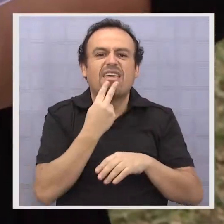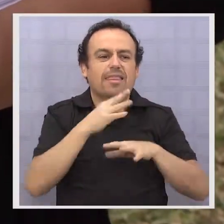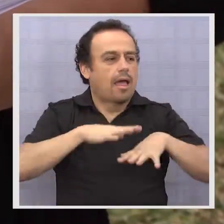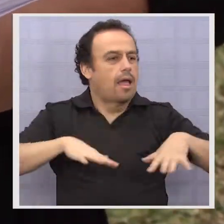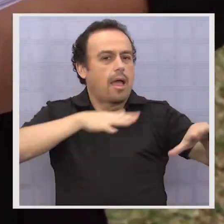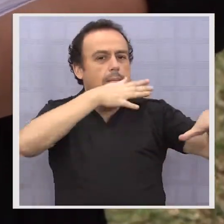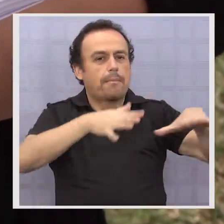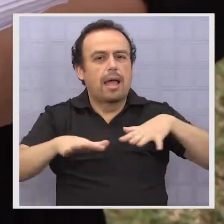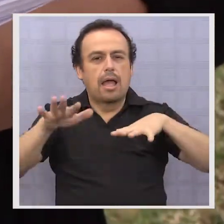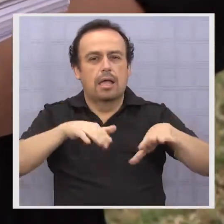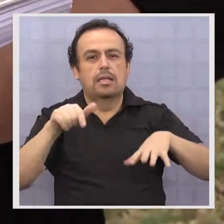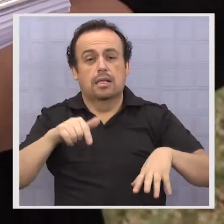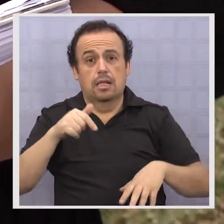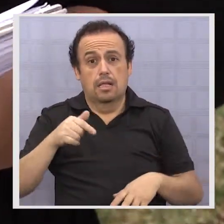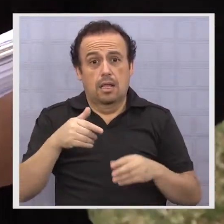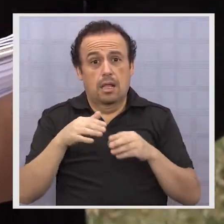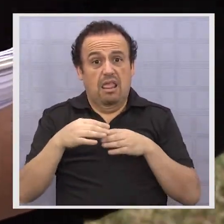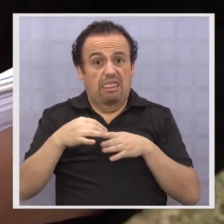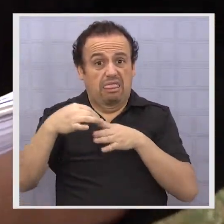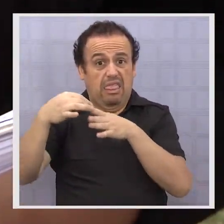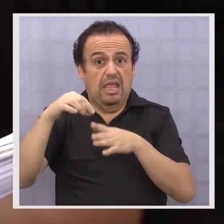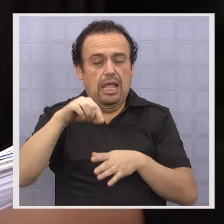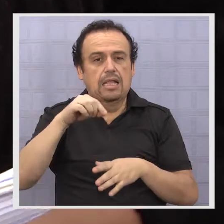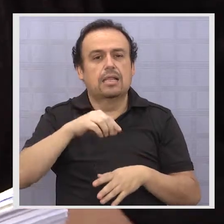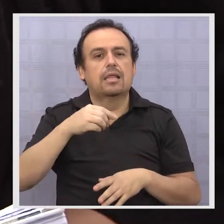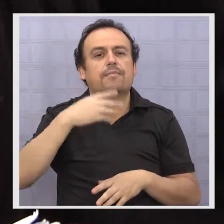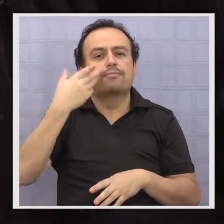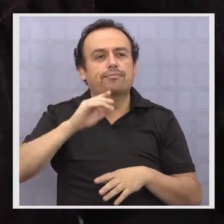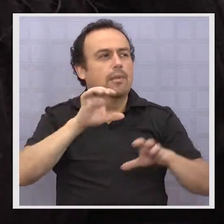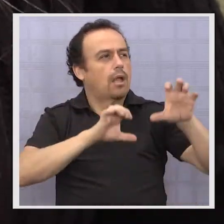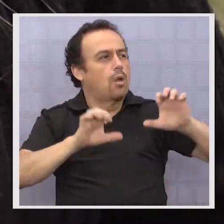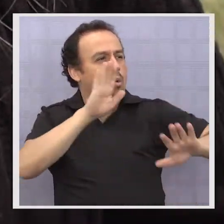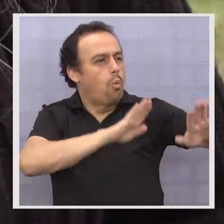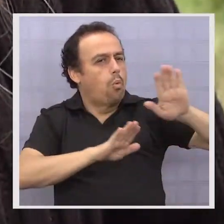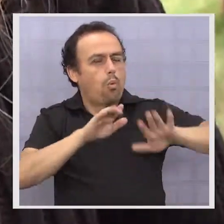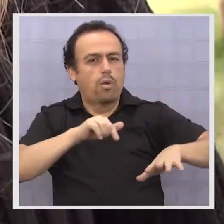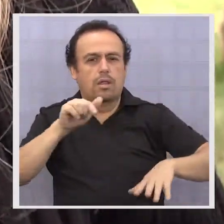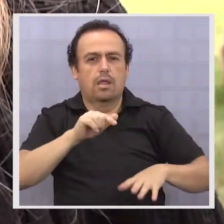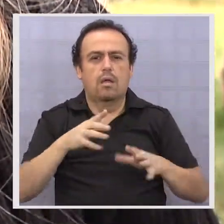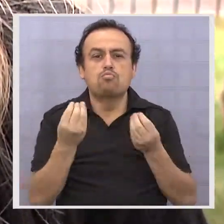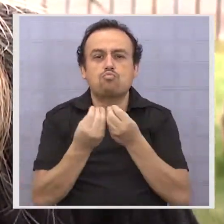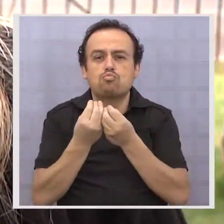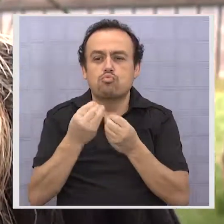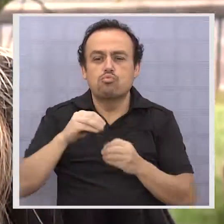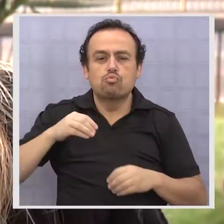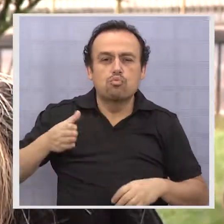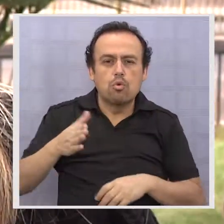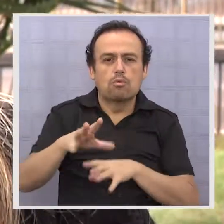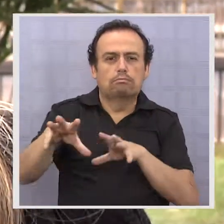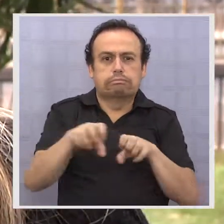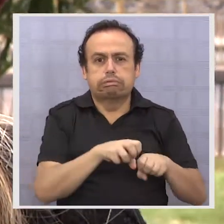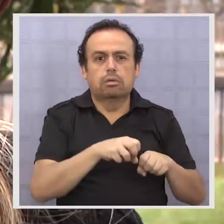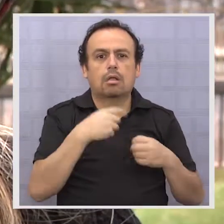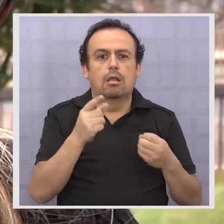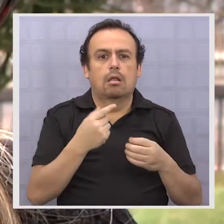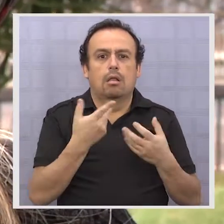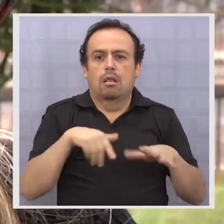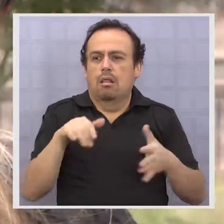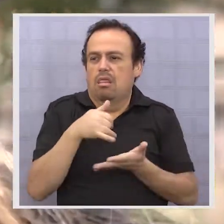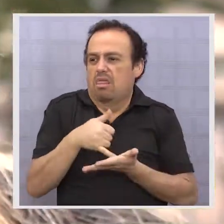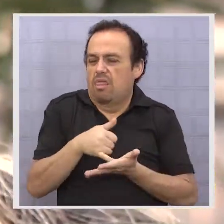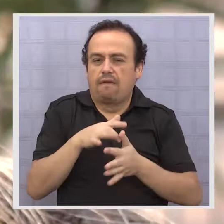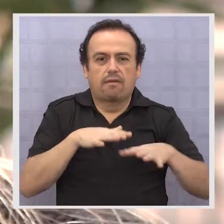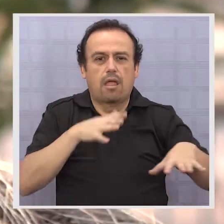La dirigente ecologista recalca que la sobreexplotación de los recursos naturales ha afectado la fragilidad del medio